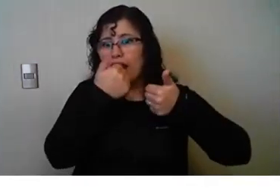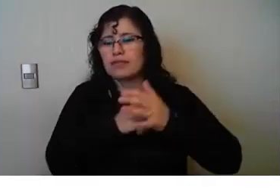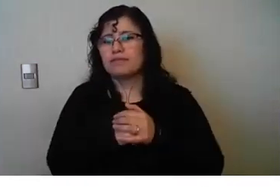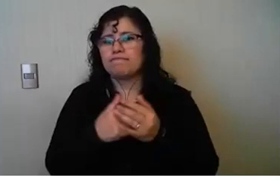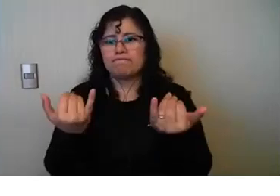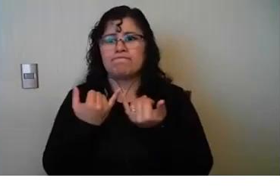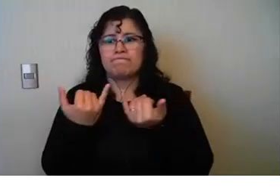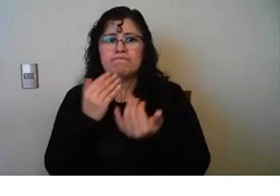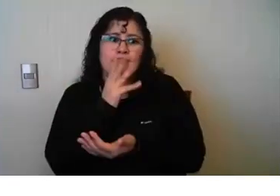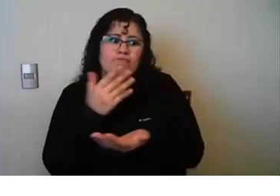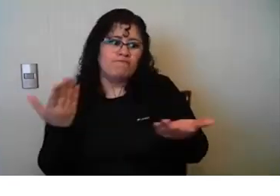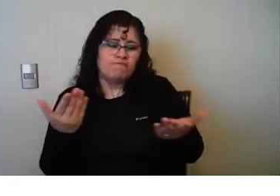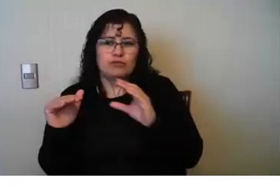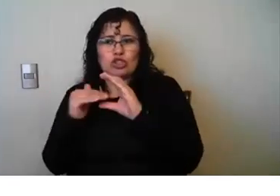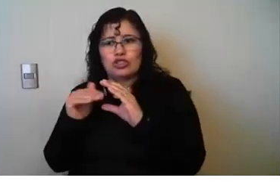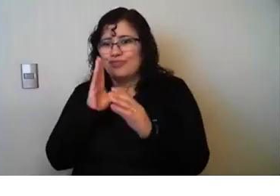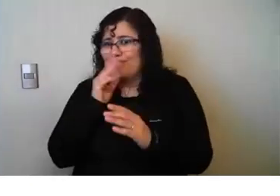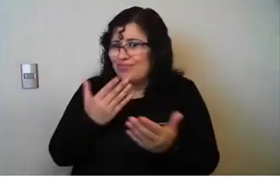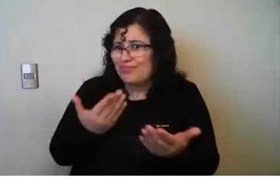no recibió el correo.